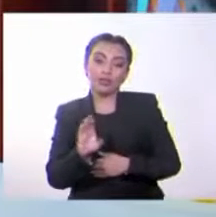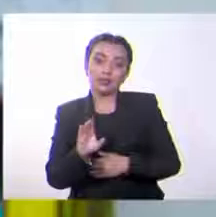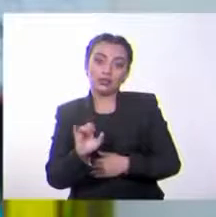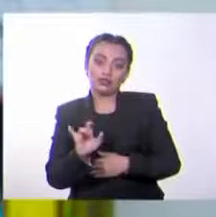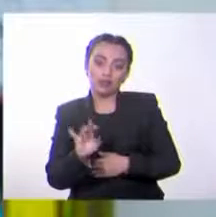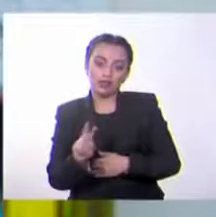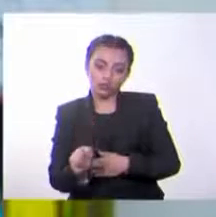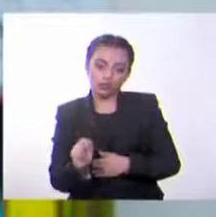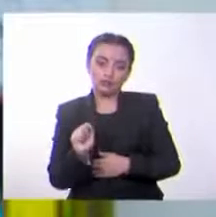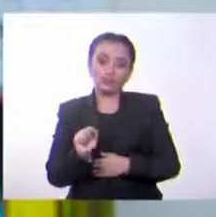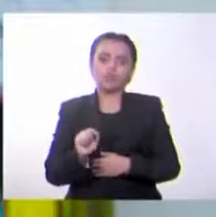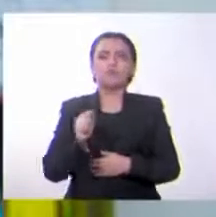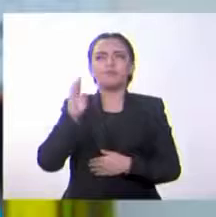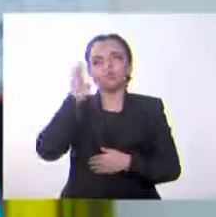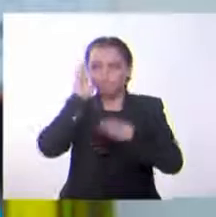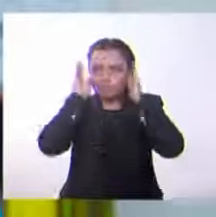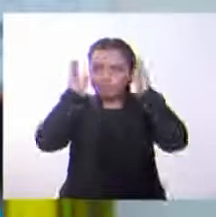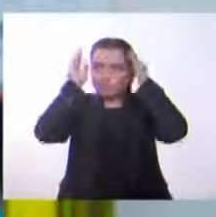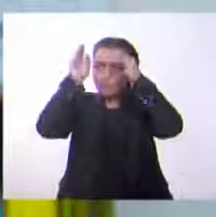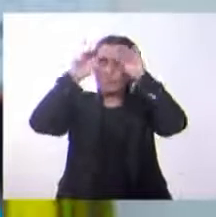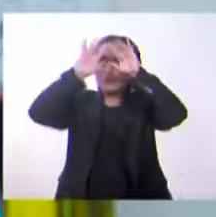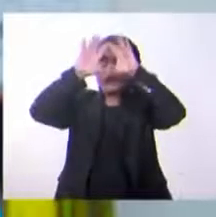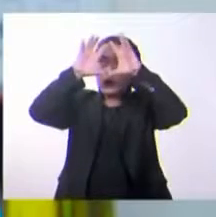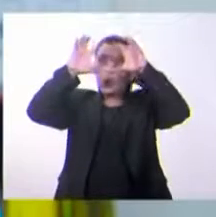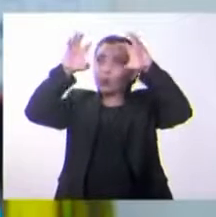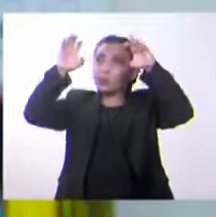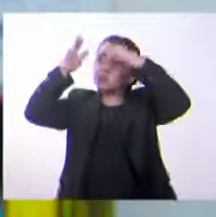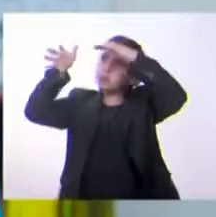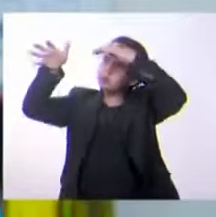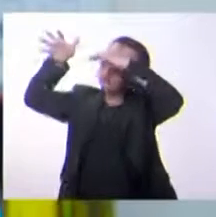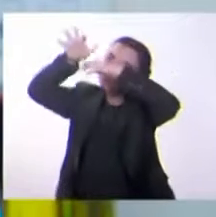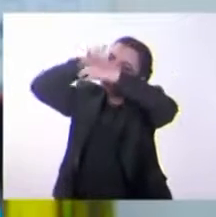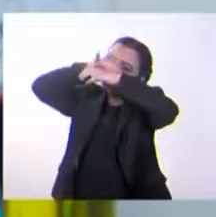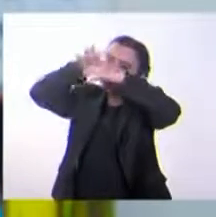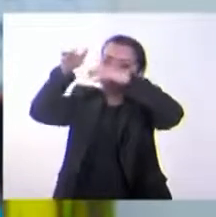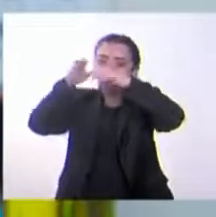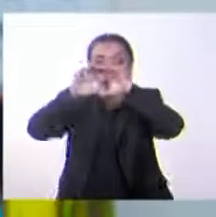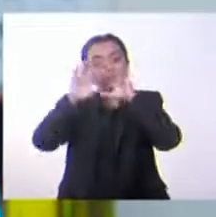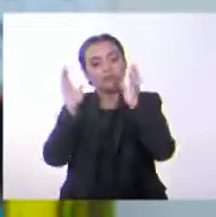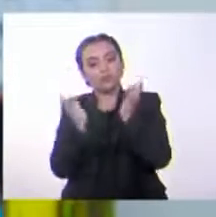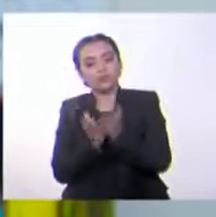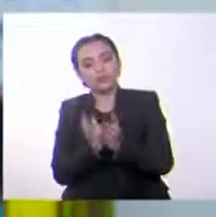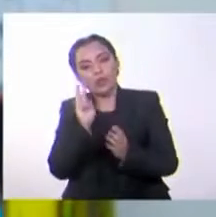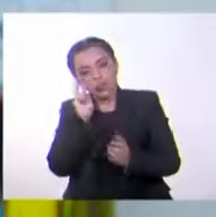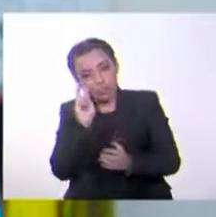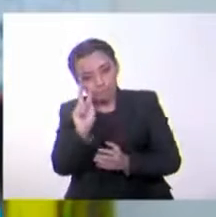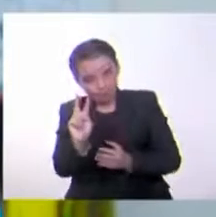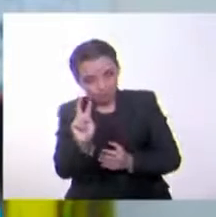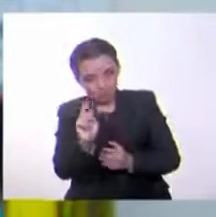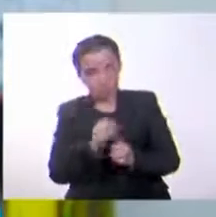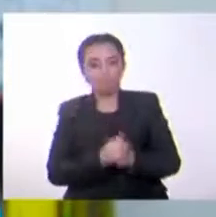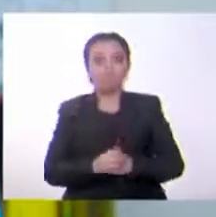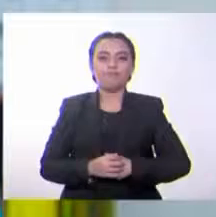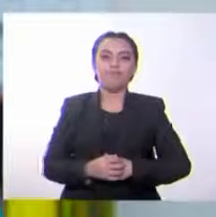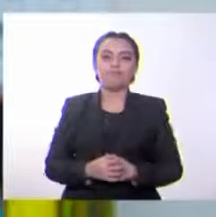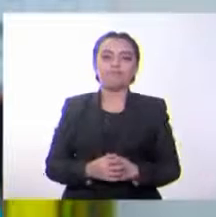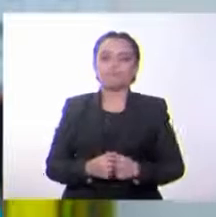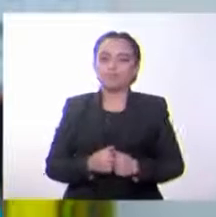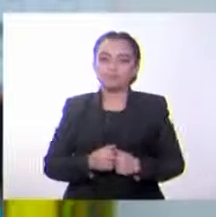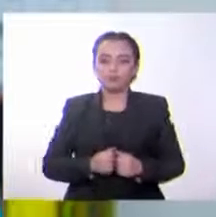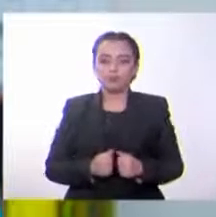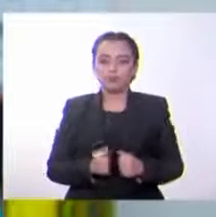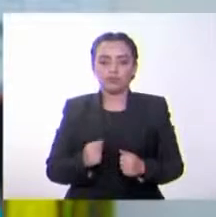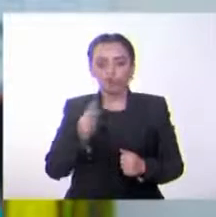atmosférica. Entonces, quiero que veas ahorita las siguientes imágenes de satélite. Las